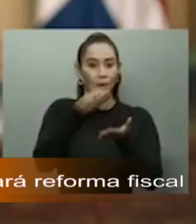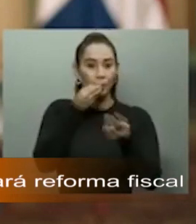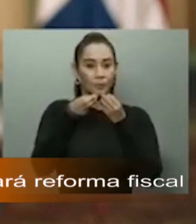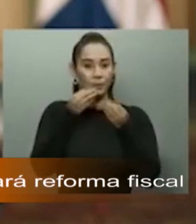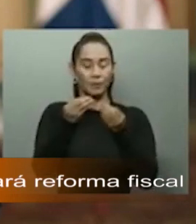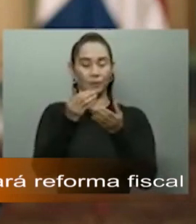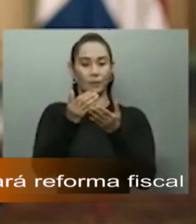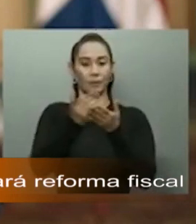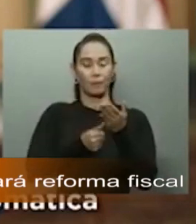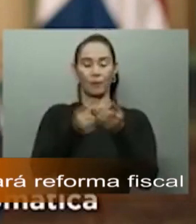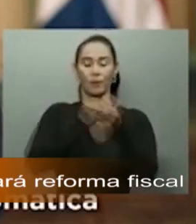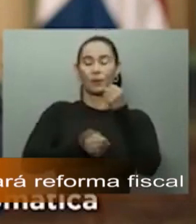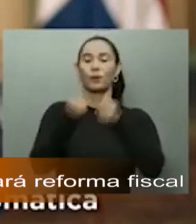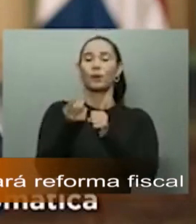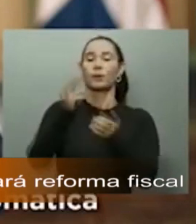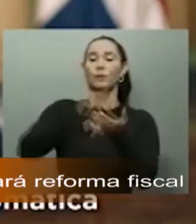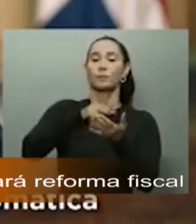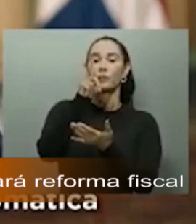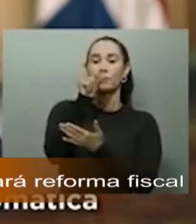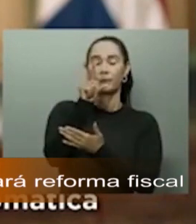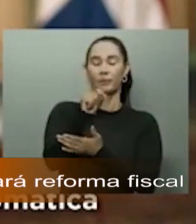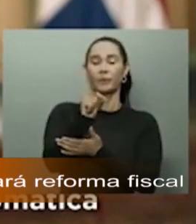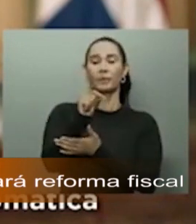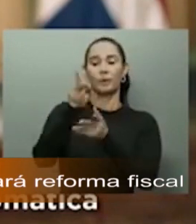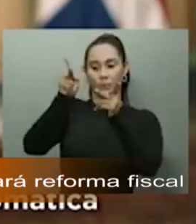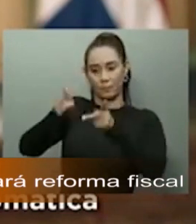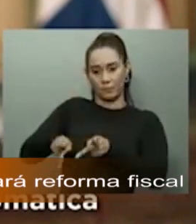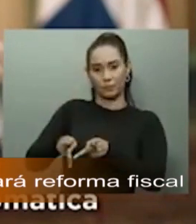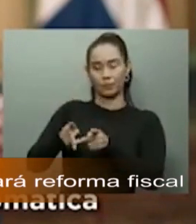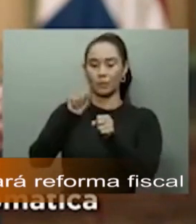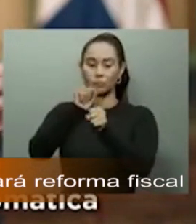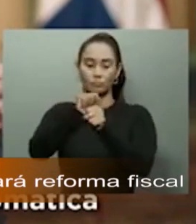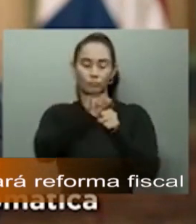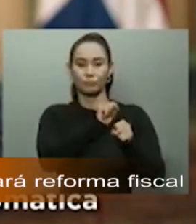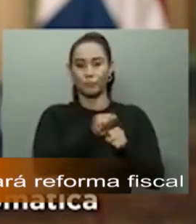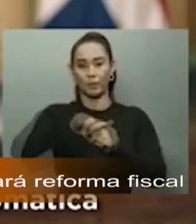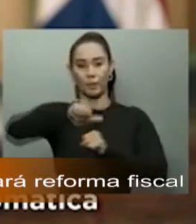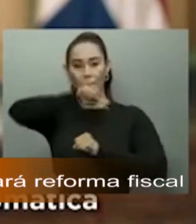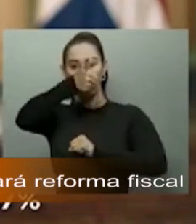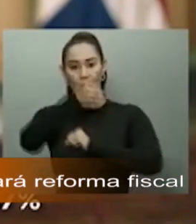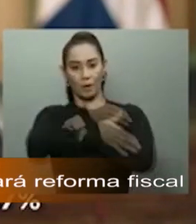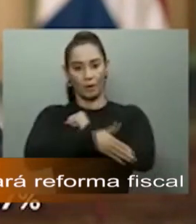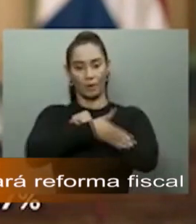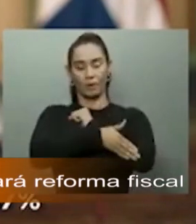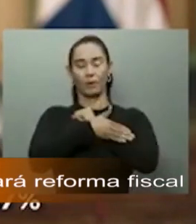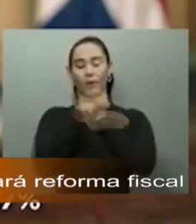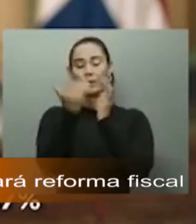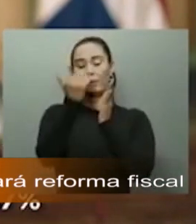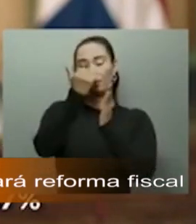imágenes de apoyo hay unas declaraciones vamos a oír un pedacito del discurso de la adelante